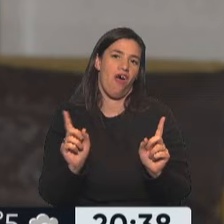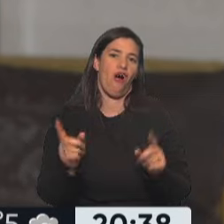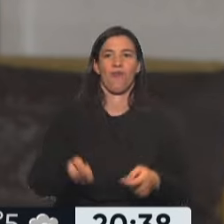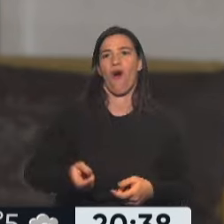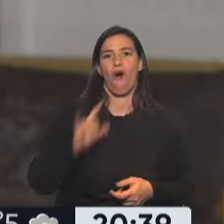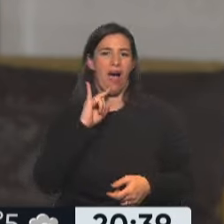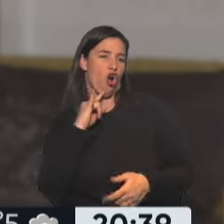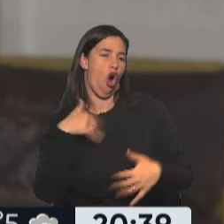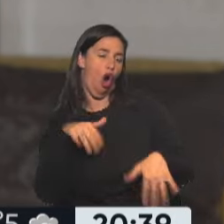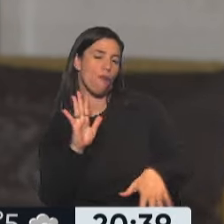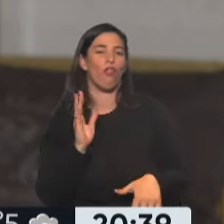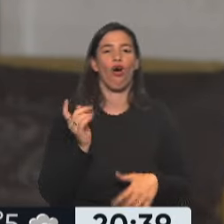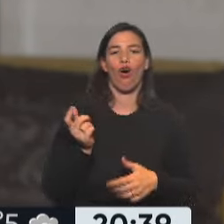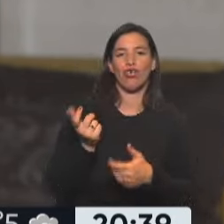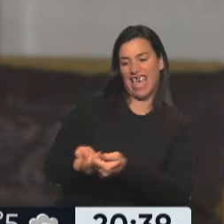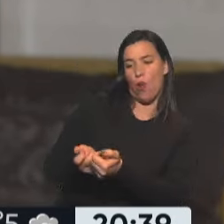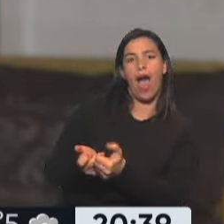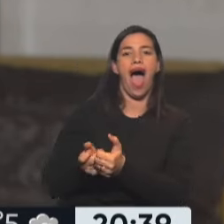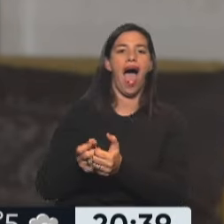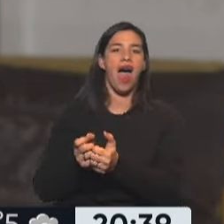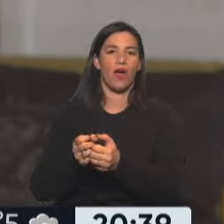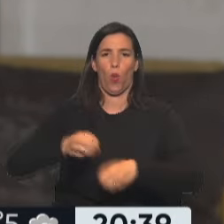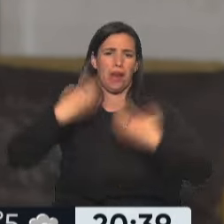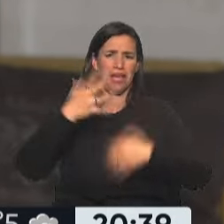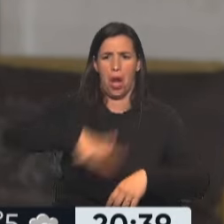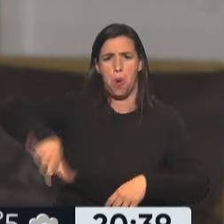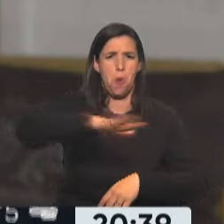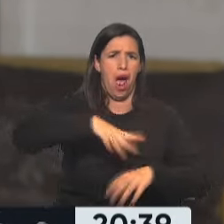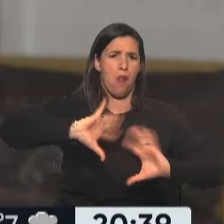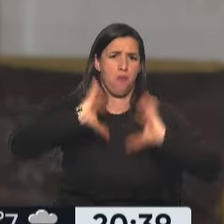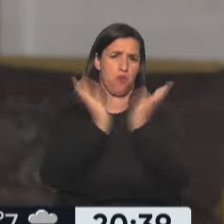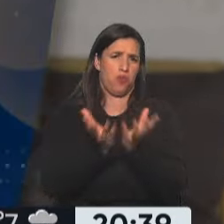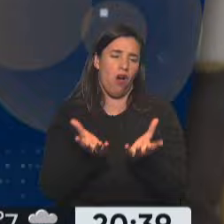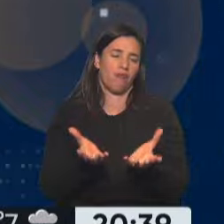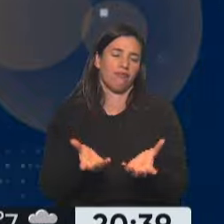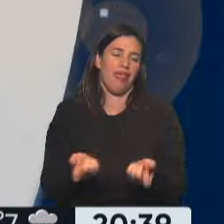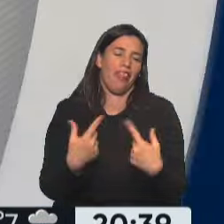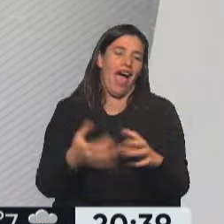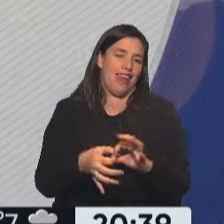comodidad de un dispositivo móvil en cualquier parte del mundo, sí, va a dar más libertad.